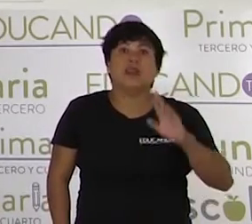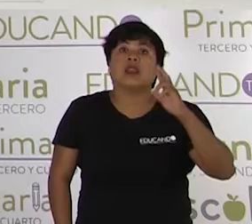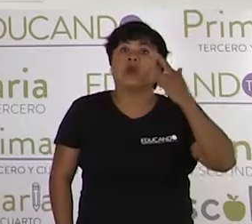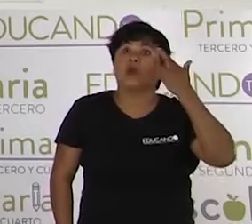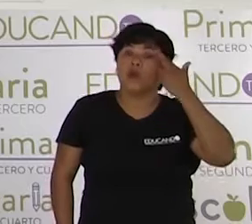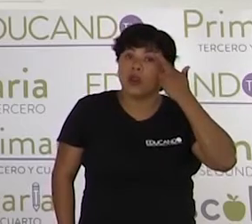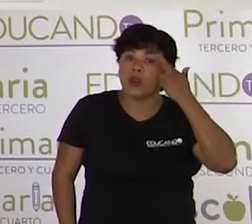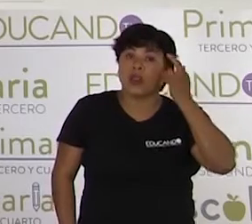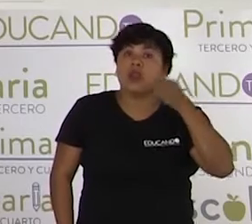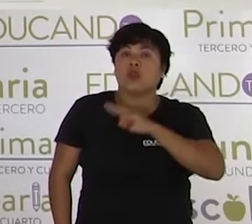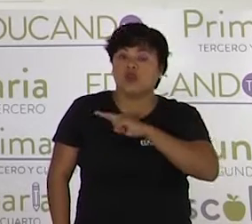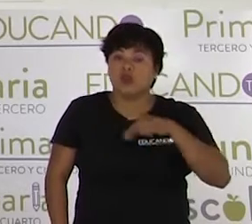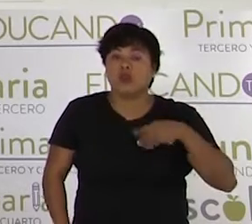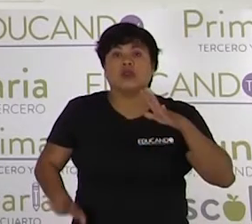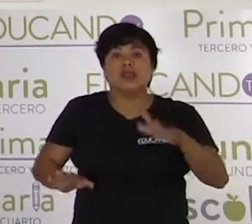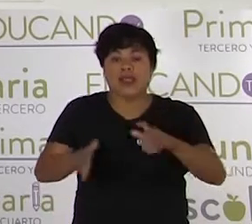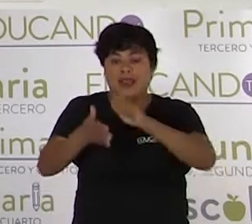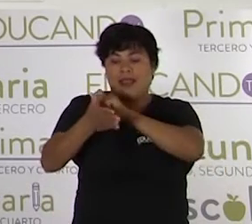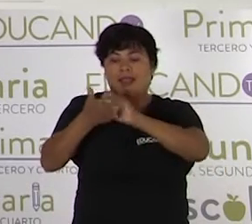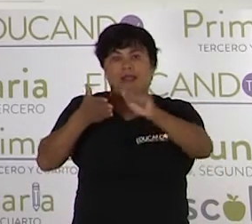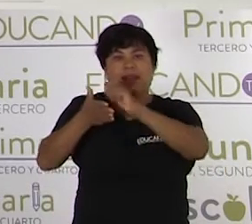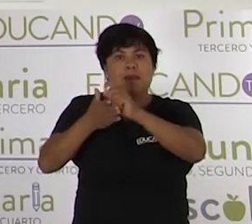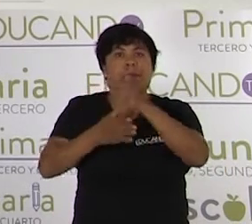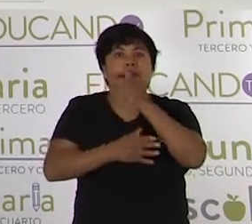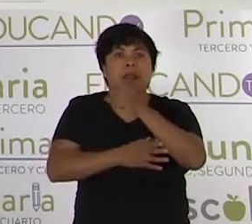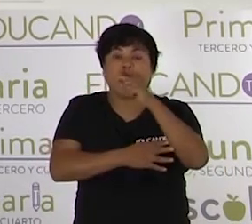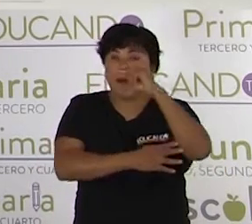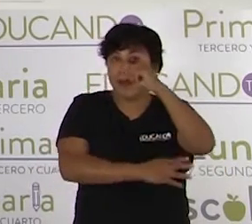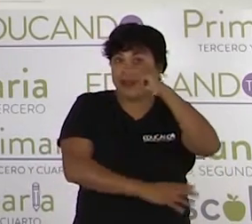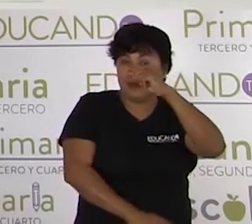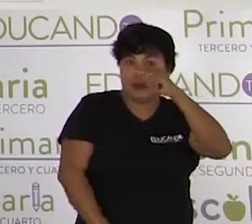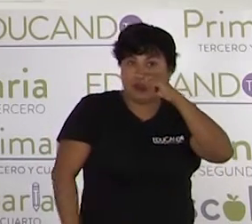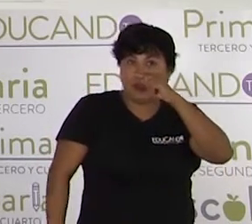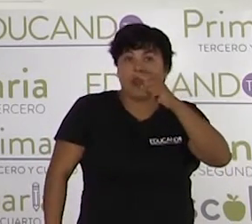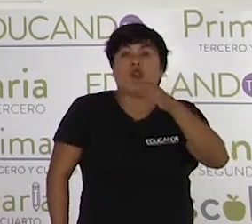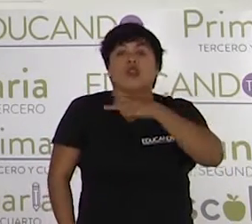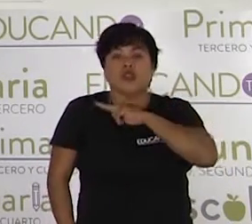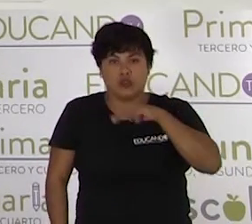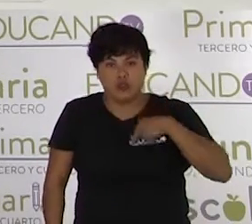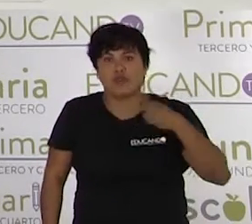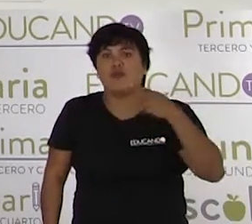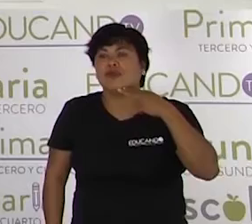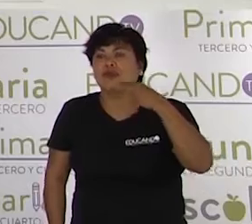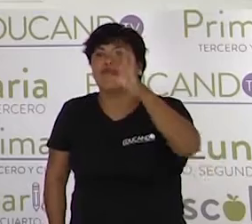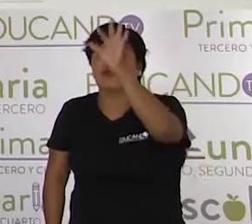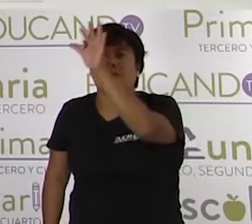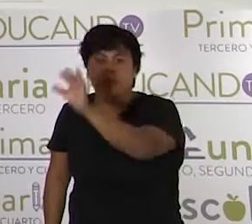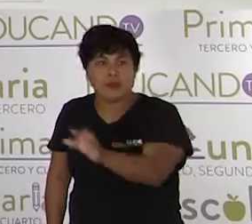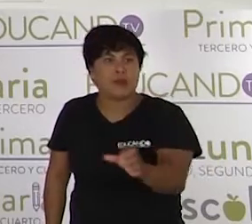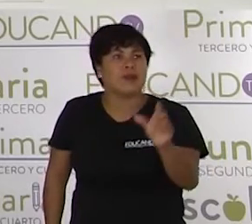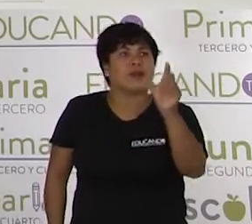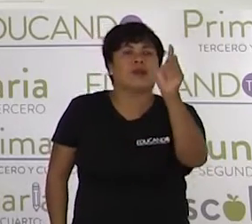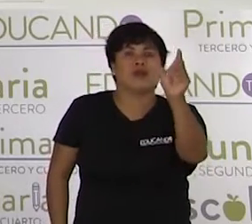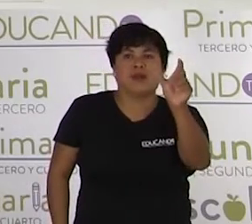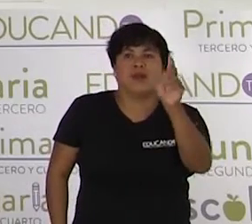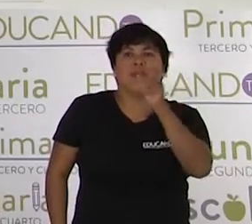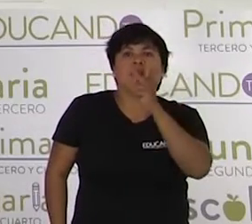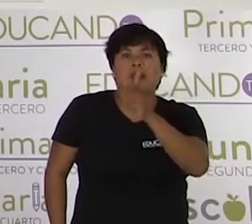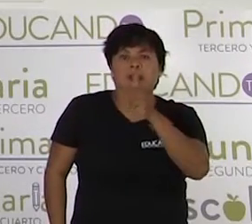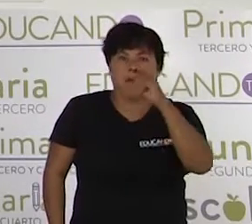Recuerda que ya escribimos la palabra presumido. Vamos a utilizarla justo en esta oración.